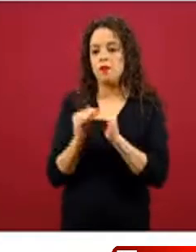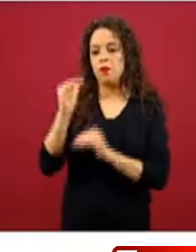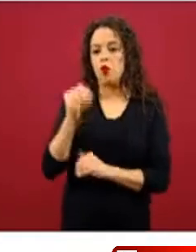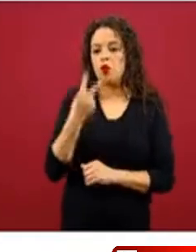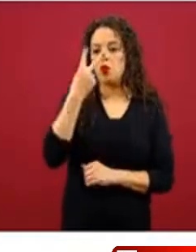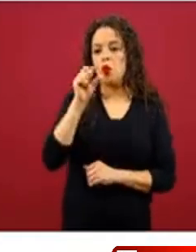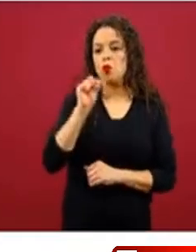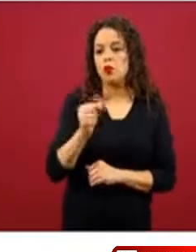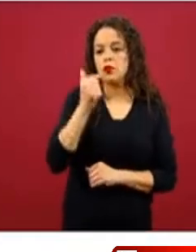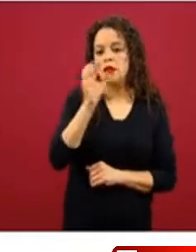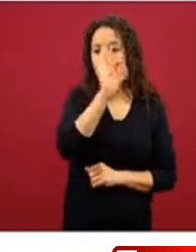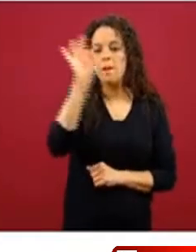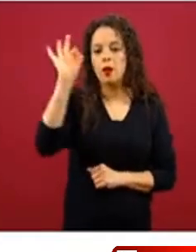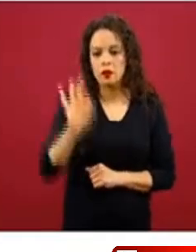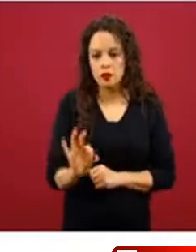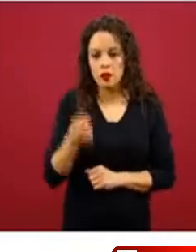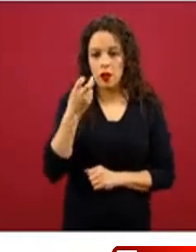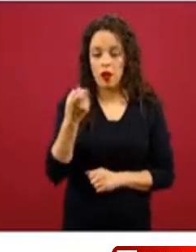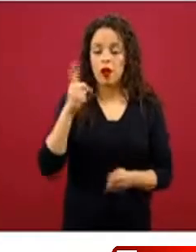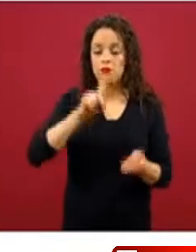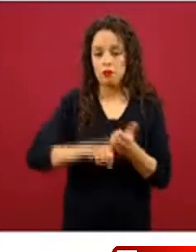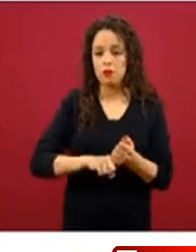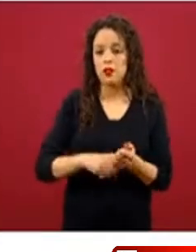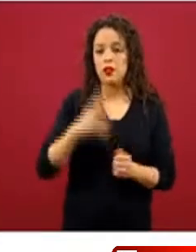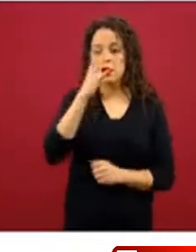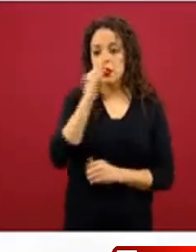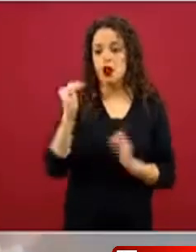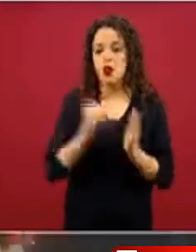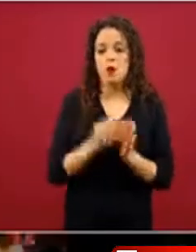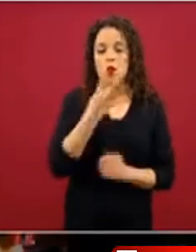2.7%, que representó estos